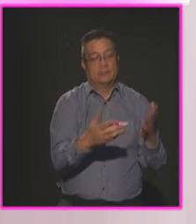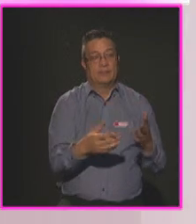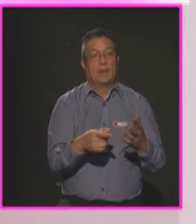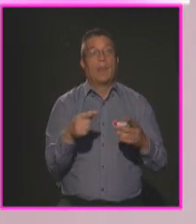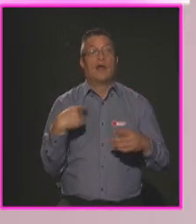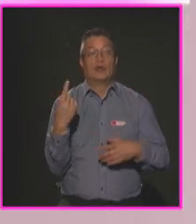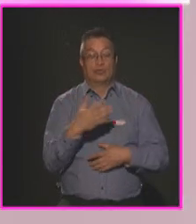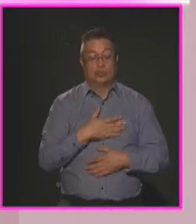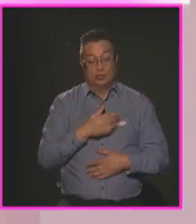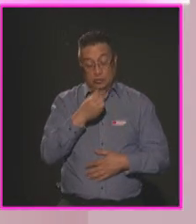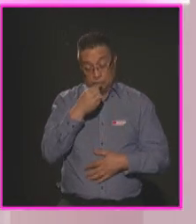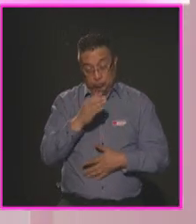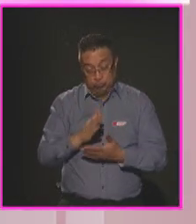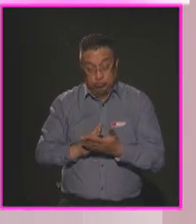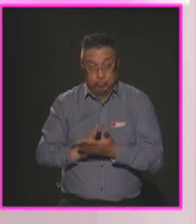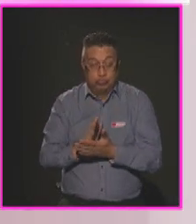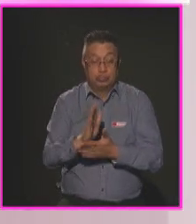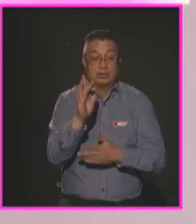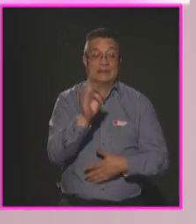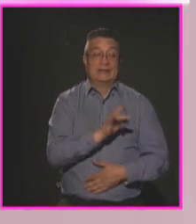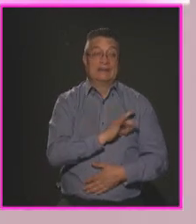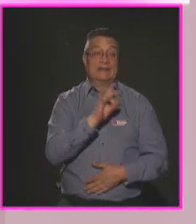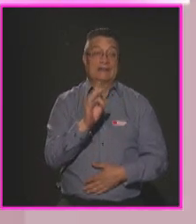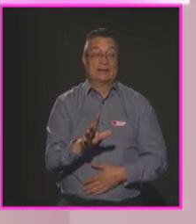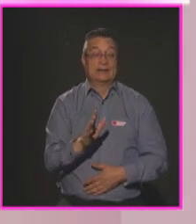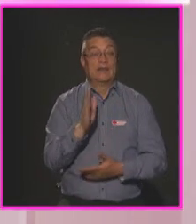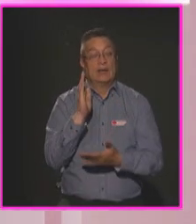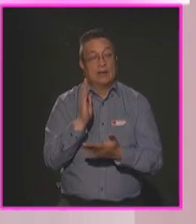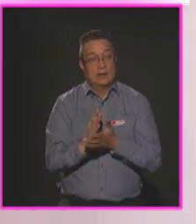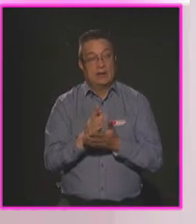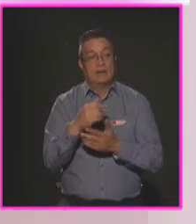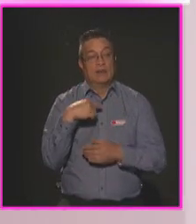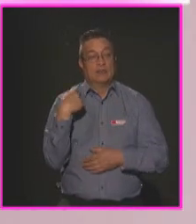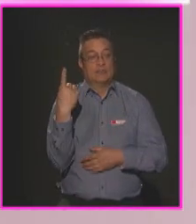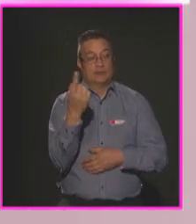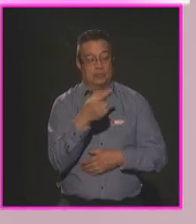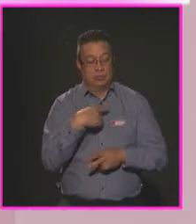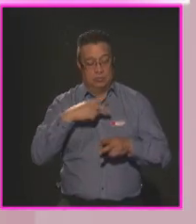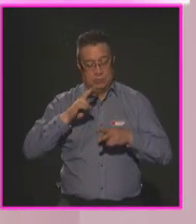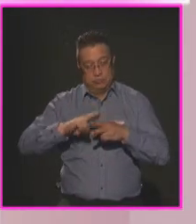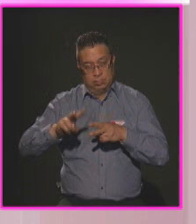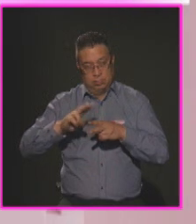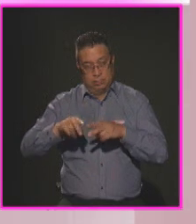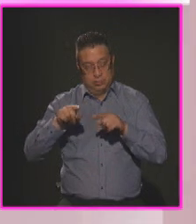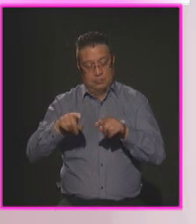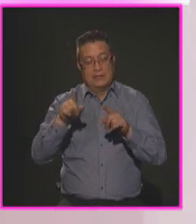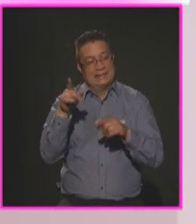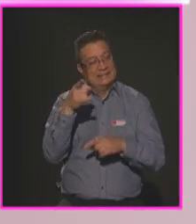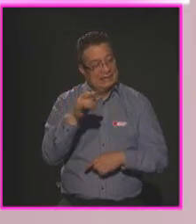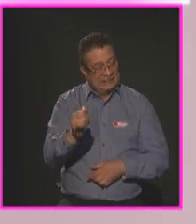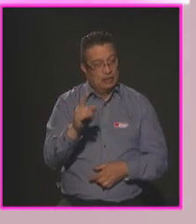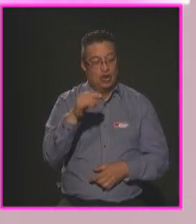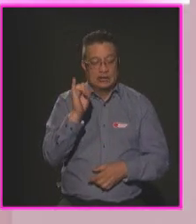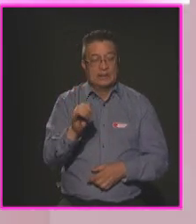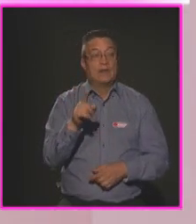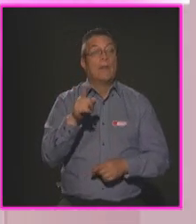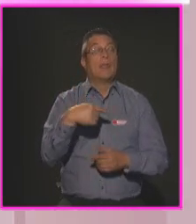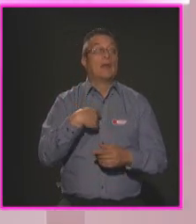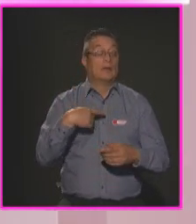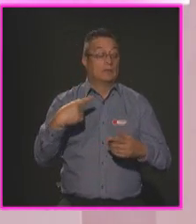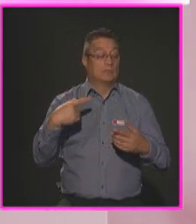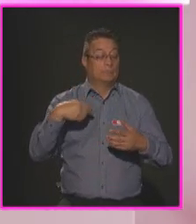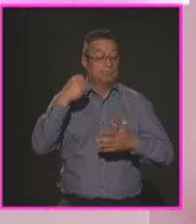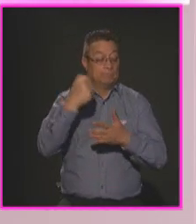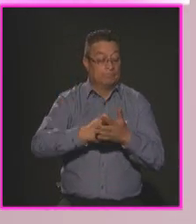en pañales eso en Chile, tenemos que instrumentar nuestras cuencas sí o sí. La guerra contra